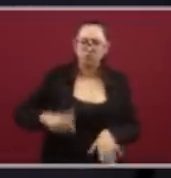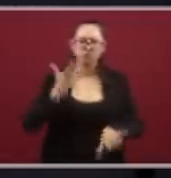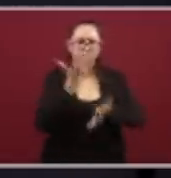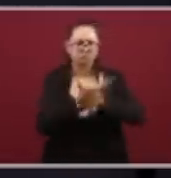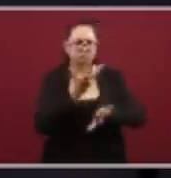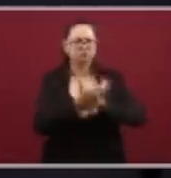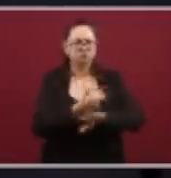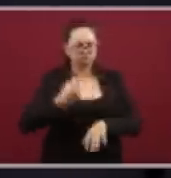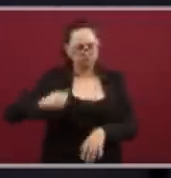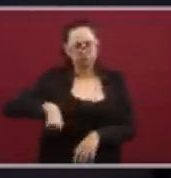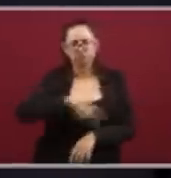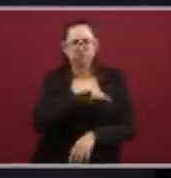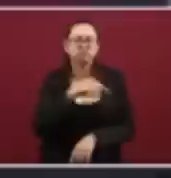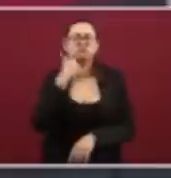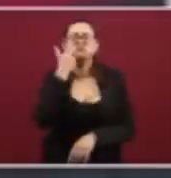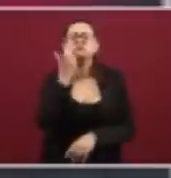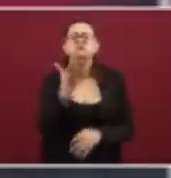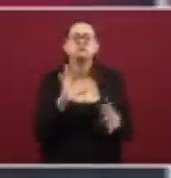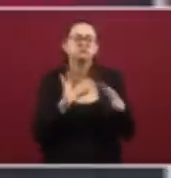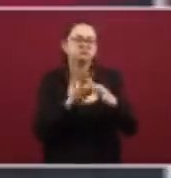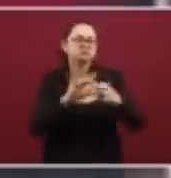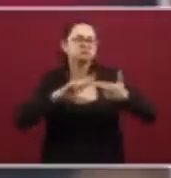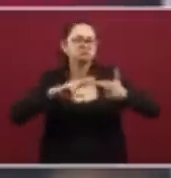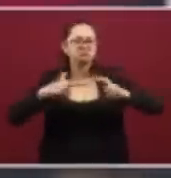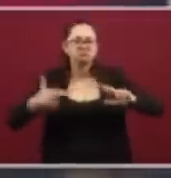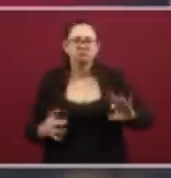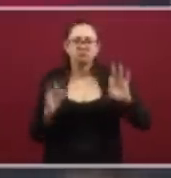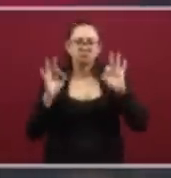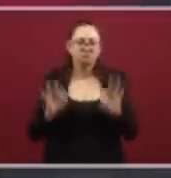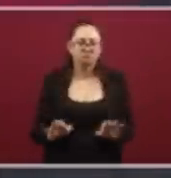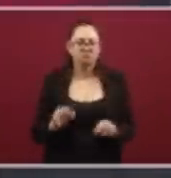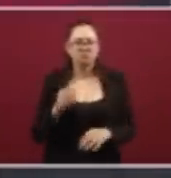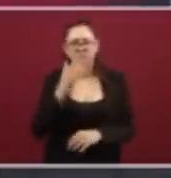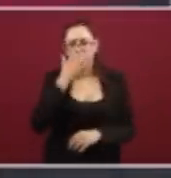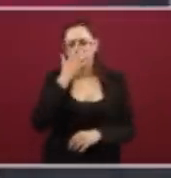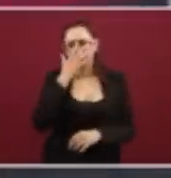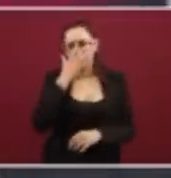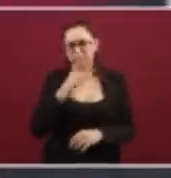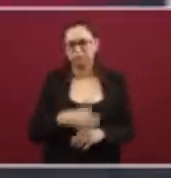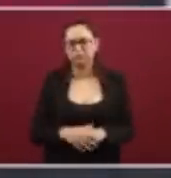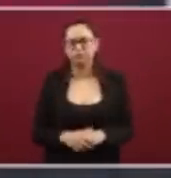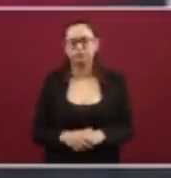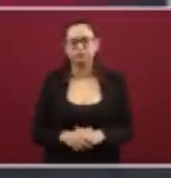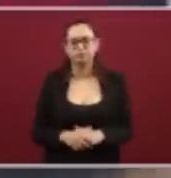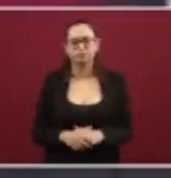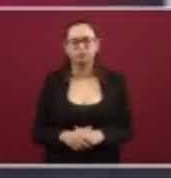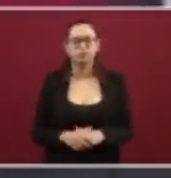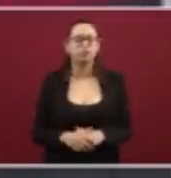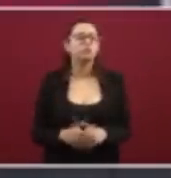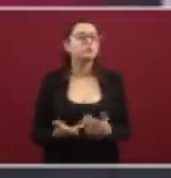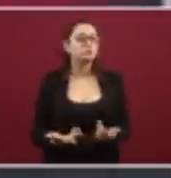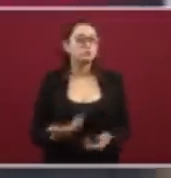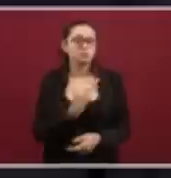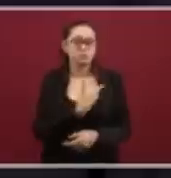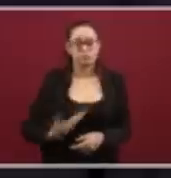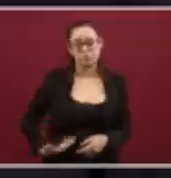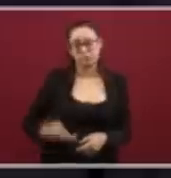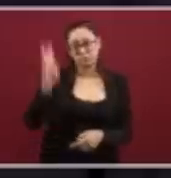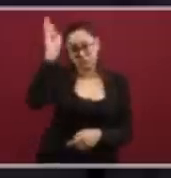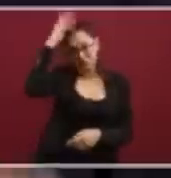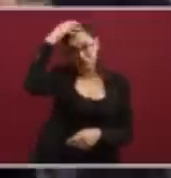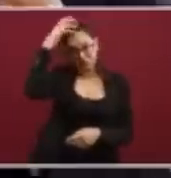y mantener muy buenas relaciones con el presidente donald trump